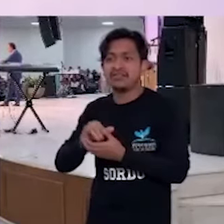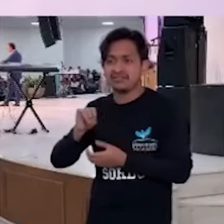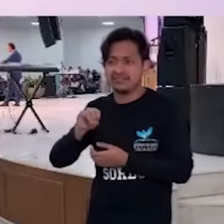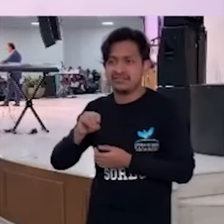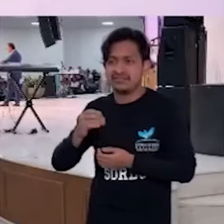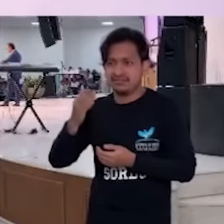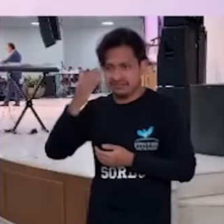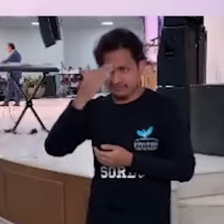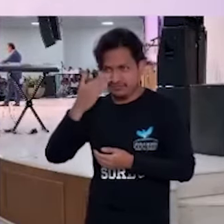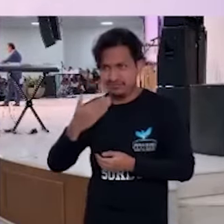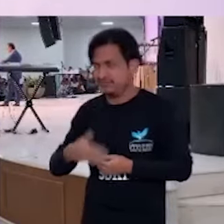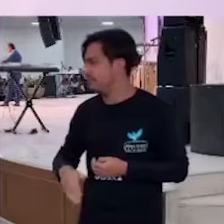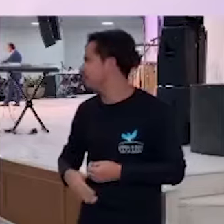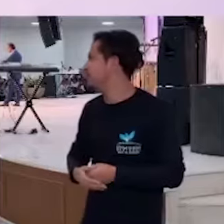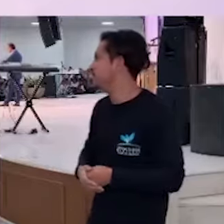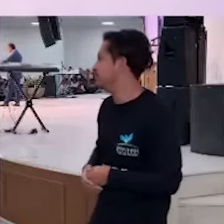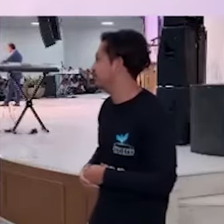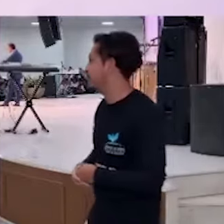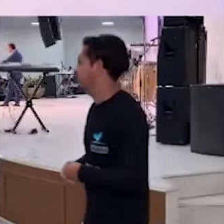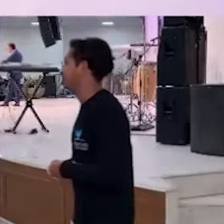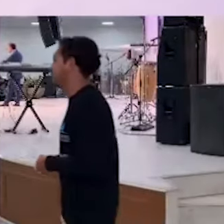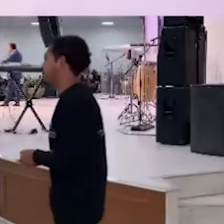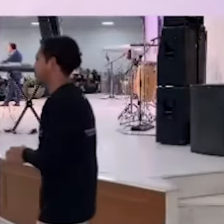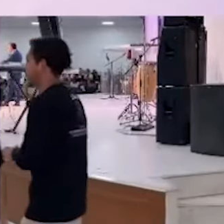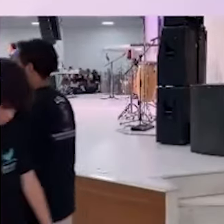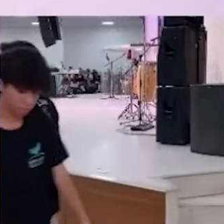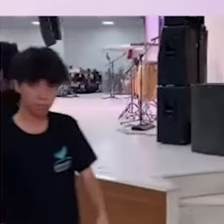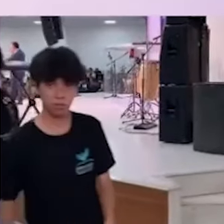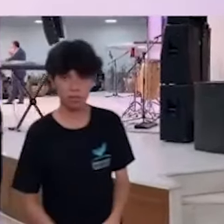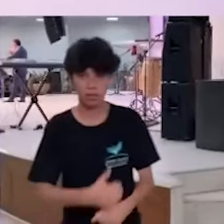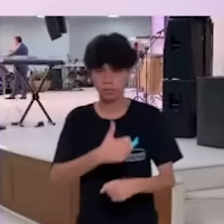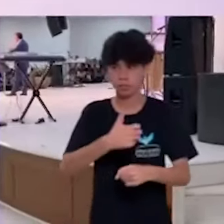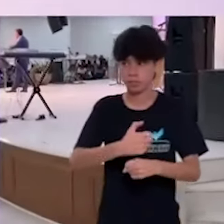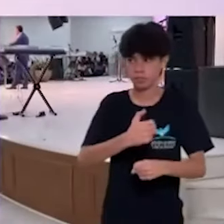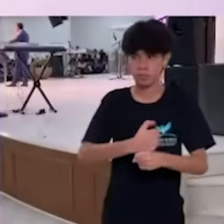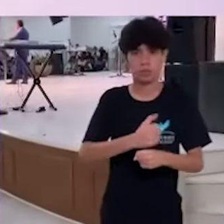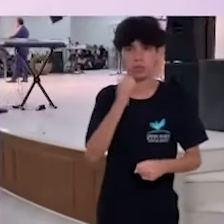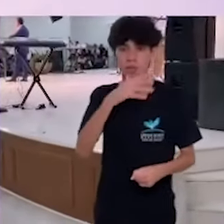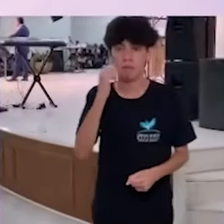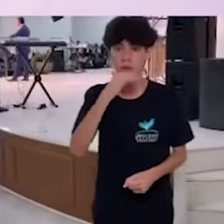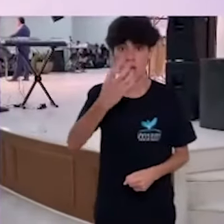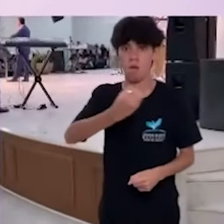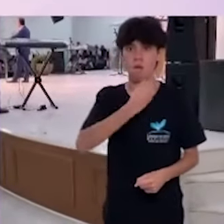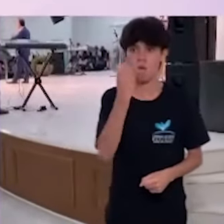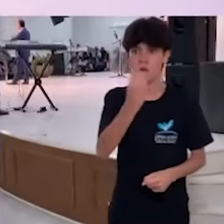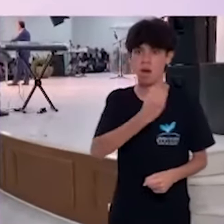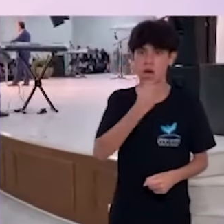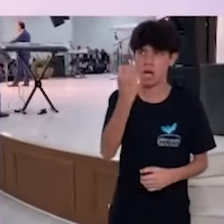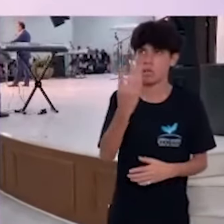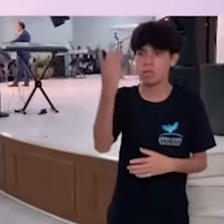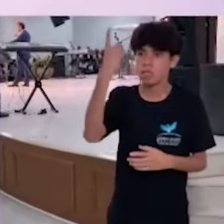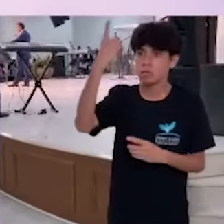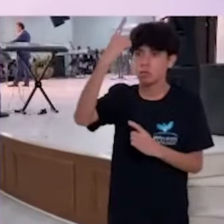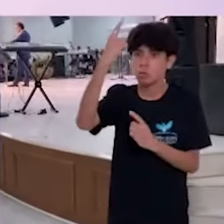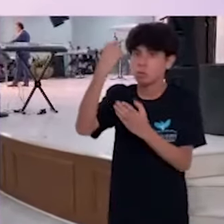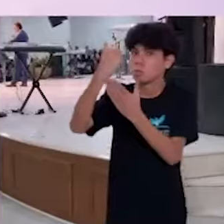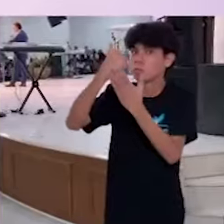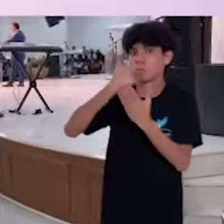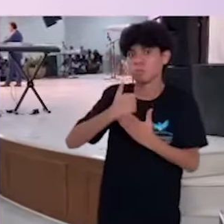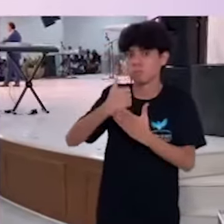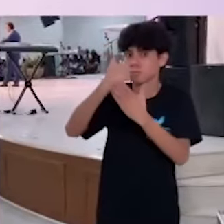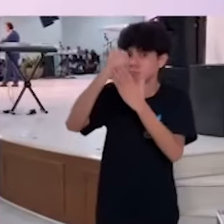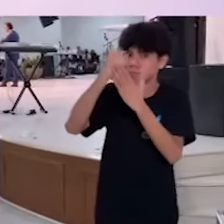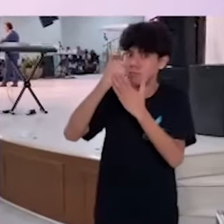número 6. Debemos siempre orar por protección contra este pecado. Debemos siempre orar